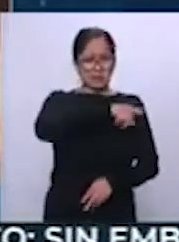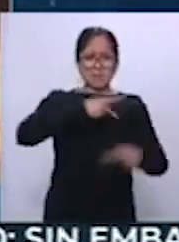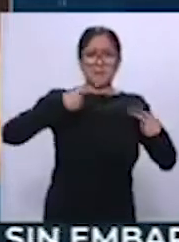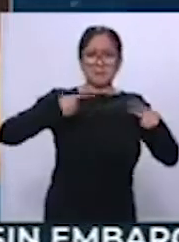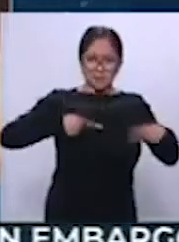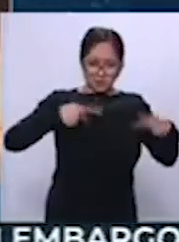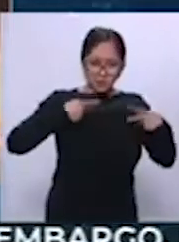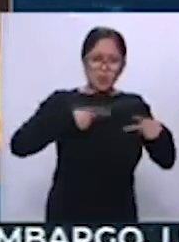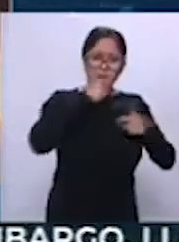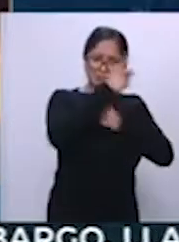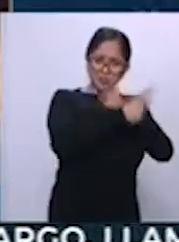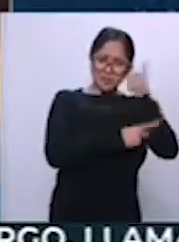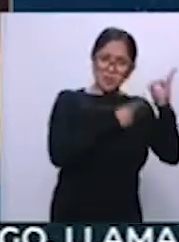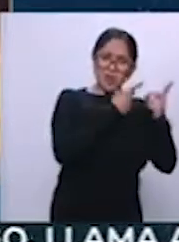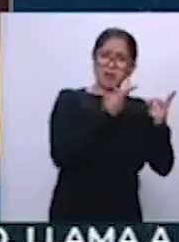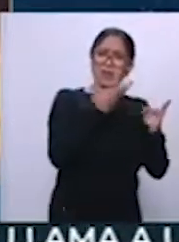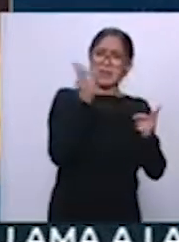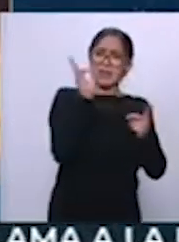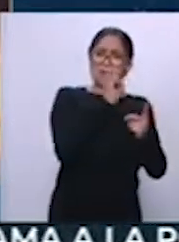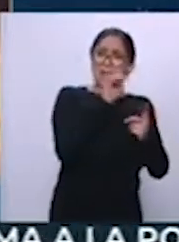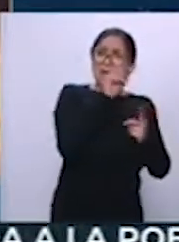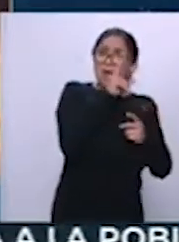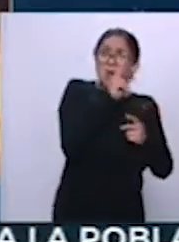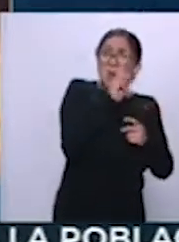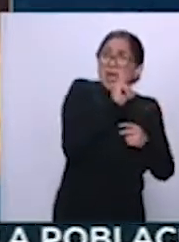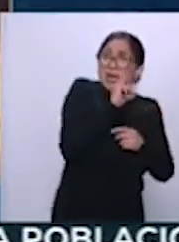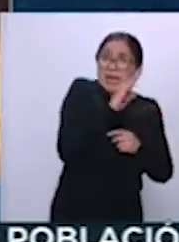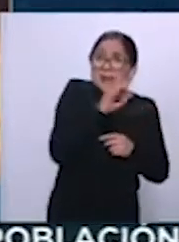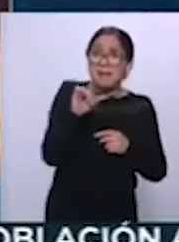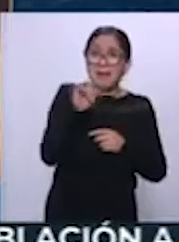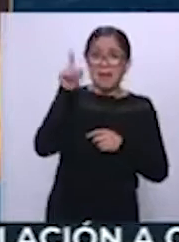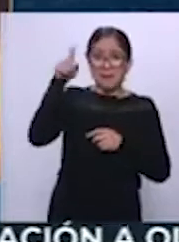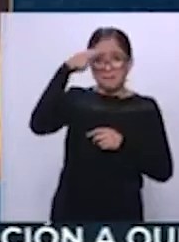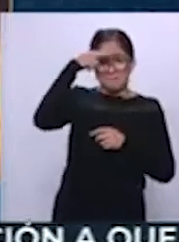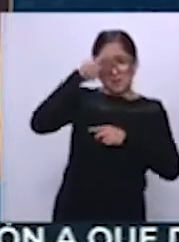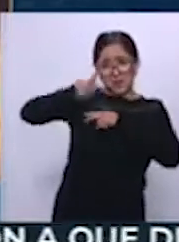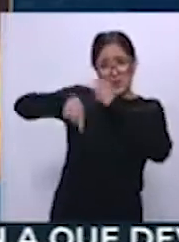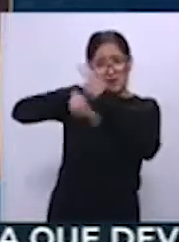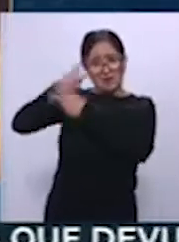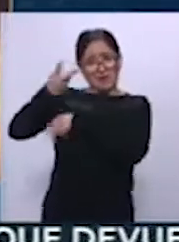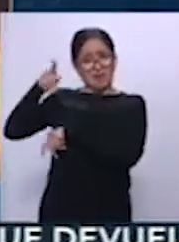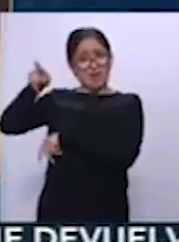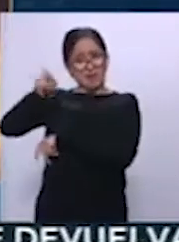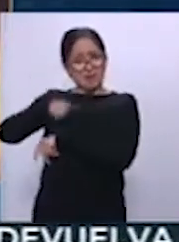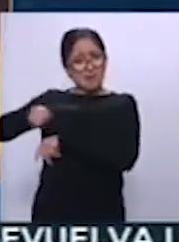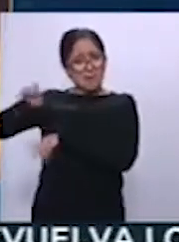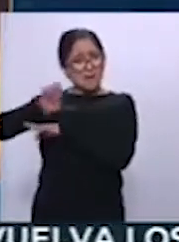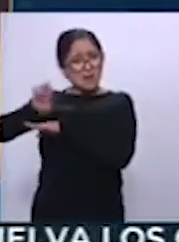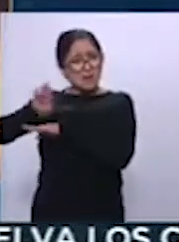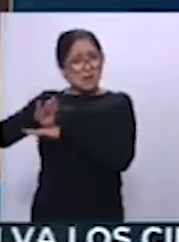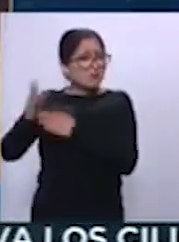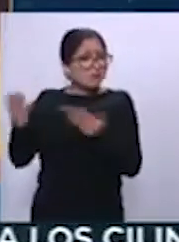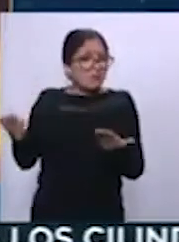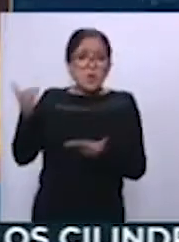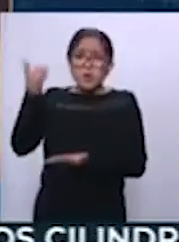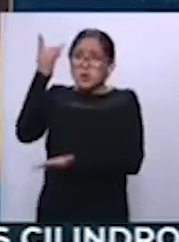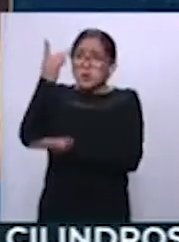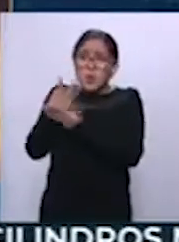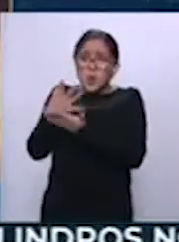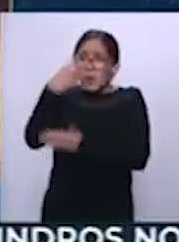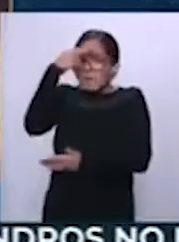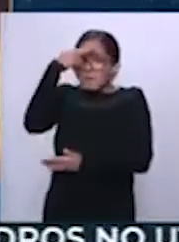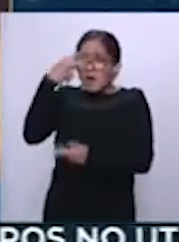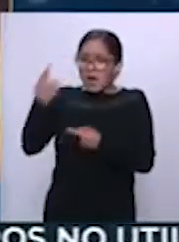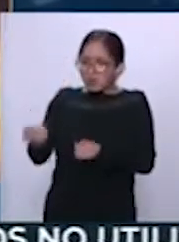de México, todo lo que sembró lo cosechó después, porque México obtuvo solo 5 medallas y